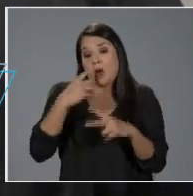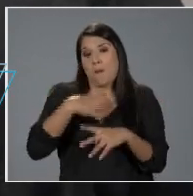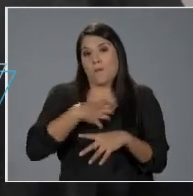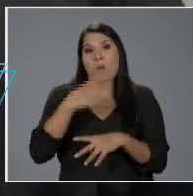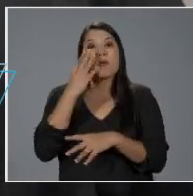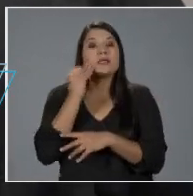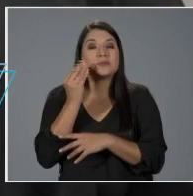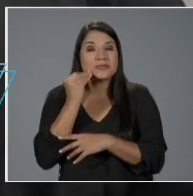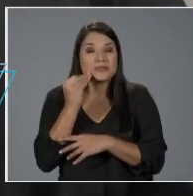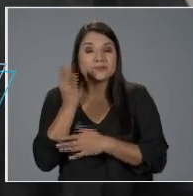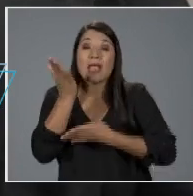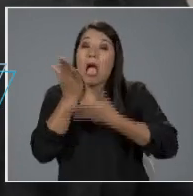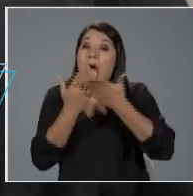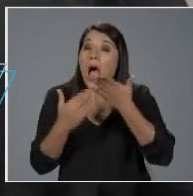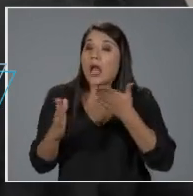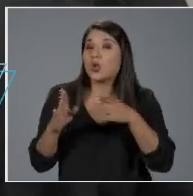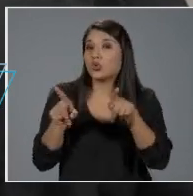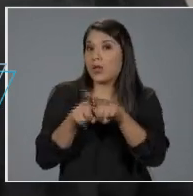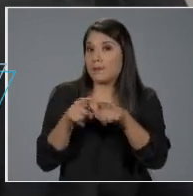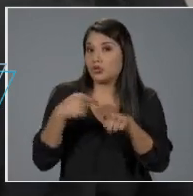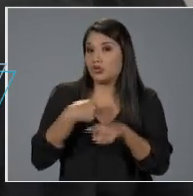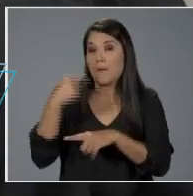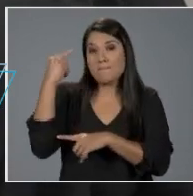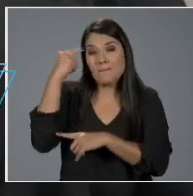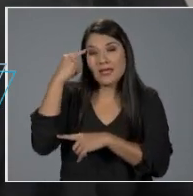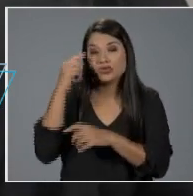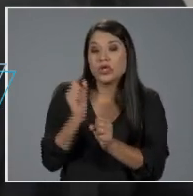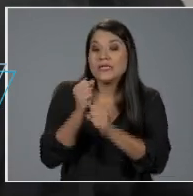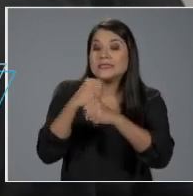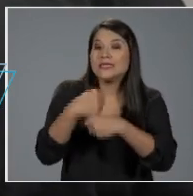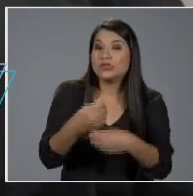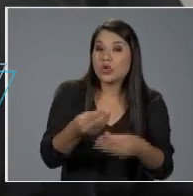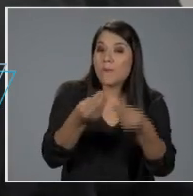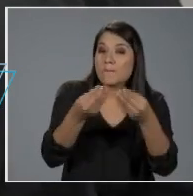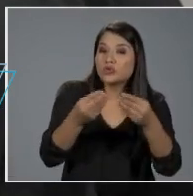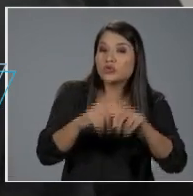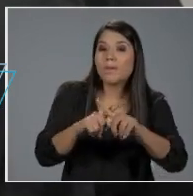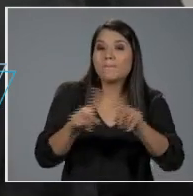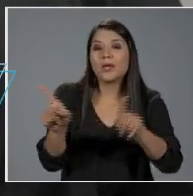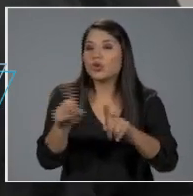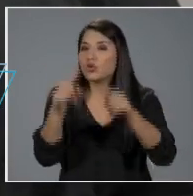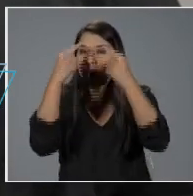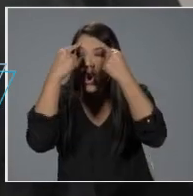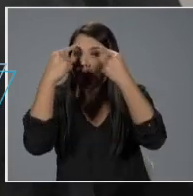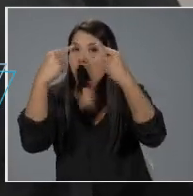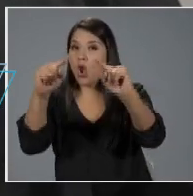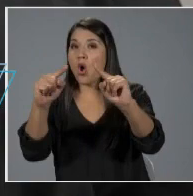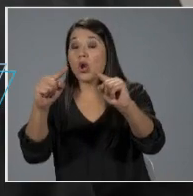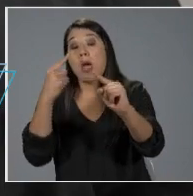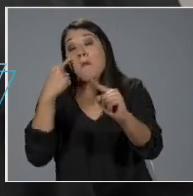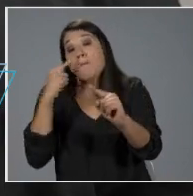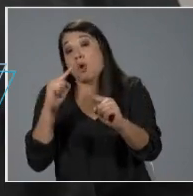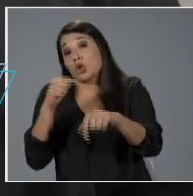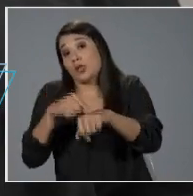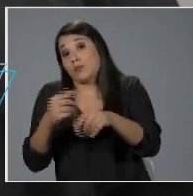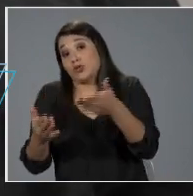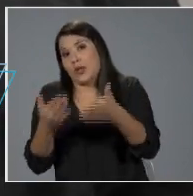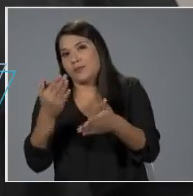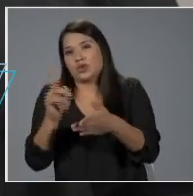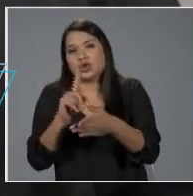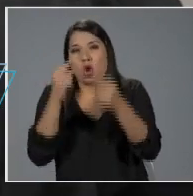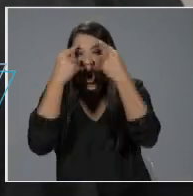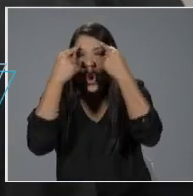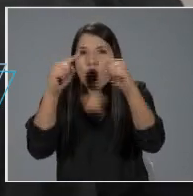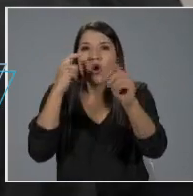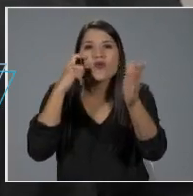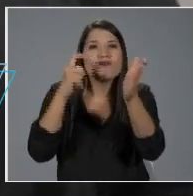Hay un aspecto que yo también creo que se hizo mucho, pero que no logra, tal vez por una cuestión de tiempo, resaltar todo lo